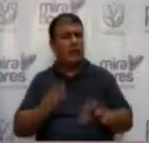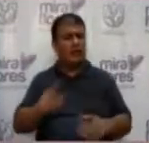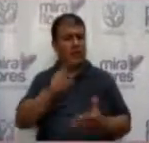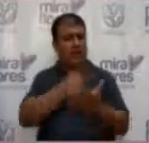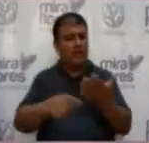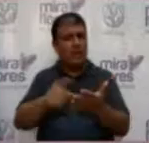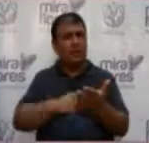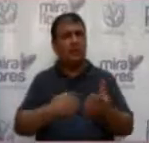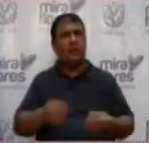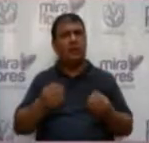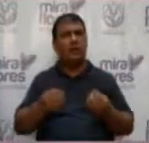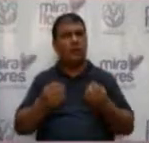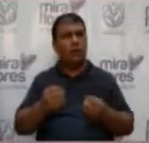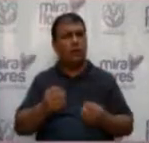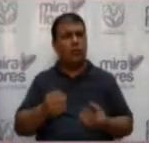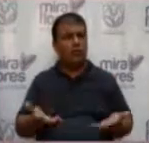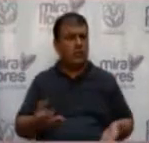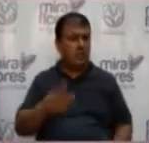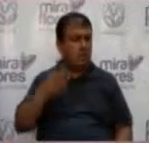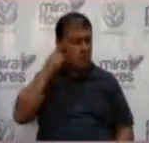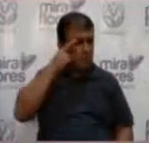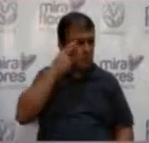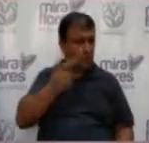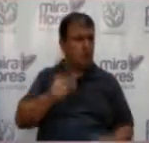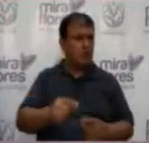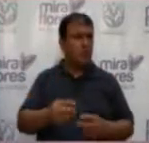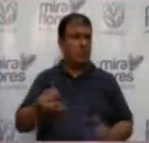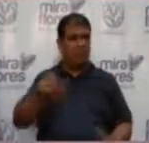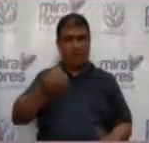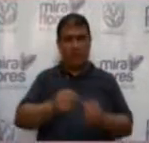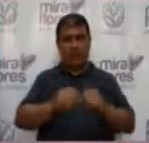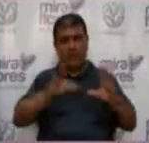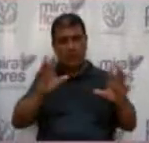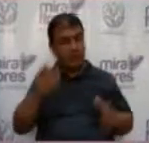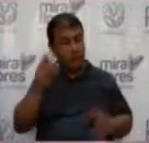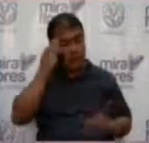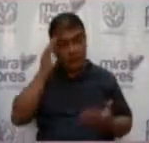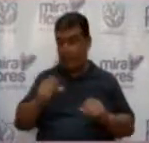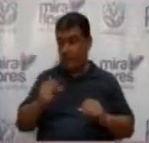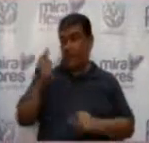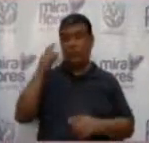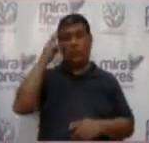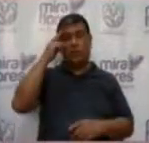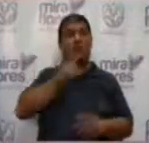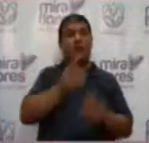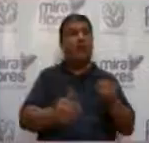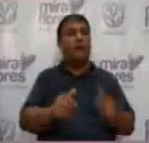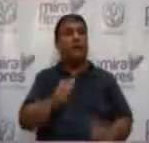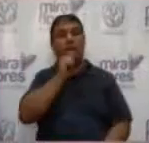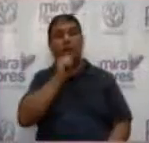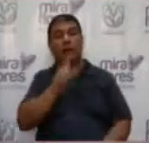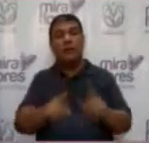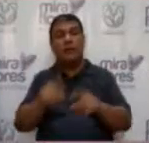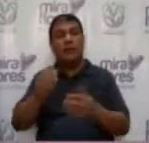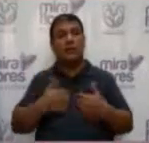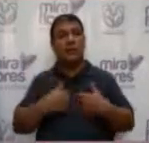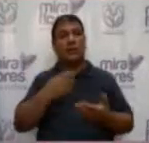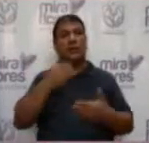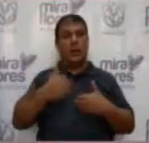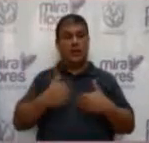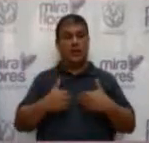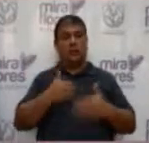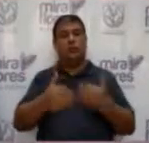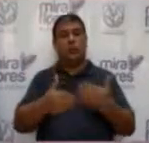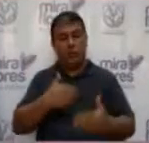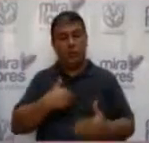críptico. Obvias razones, no sé si todos tenemos esas obvias razones en la cabeza, por favor, si las puede expresar. No, es consecuente con